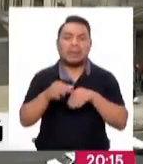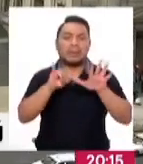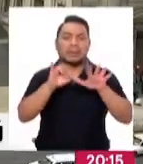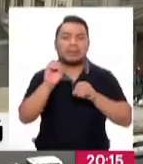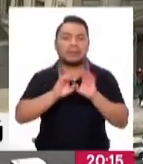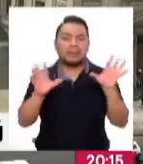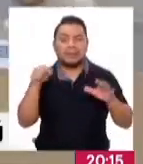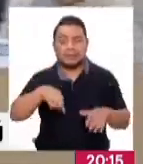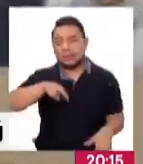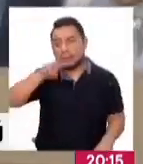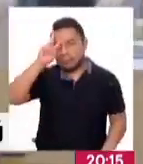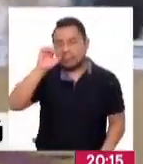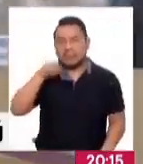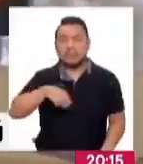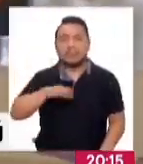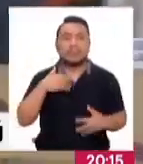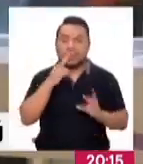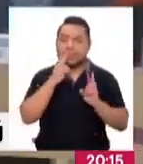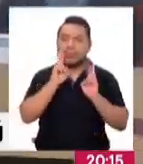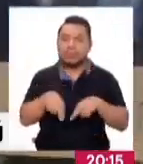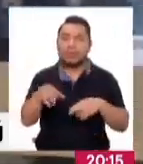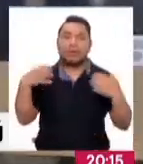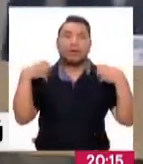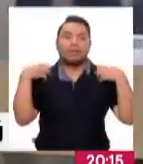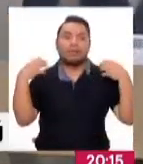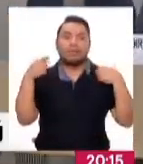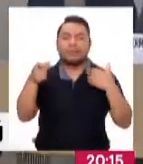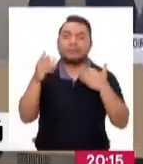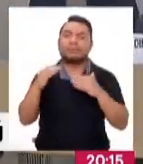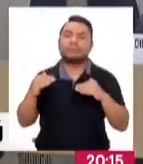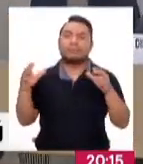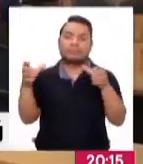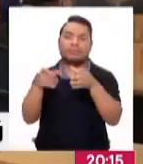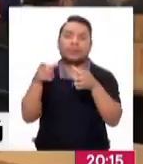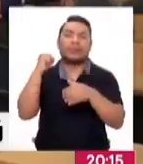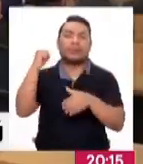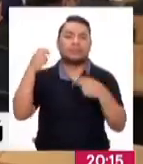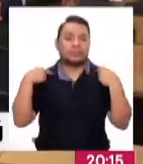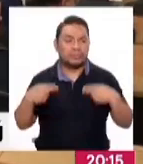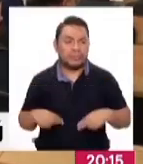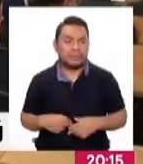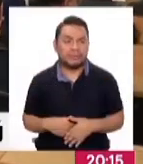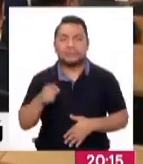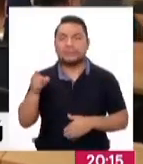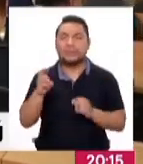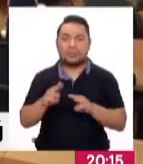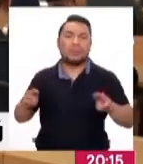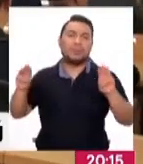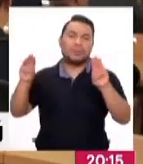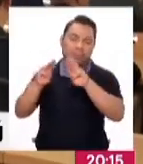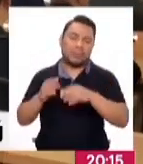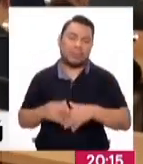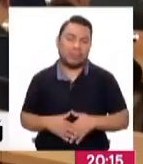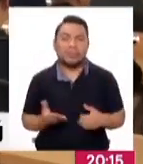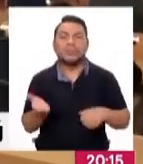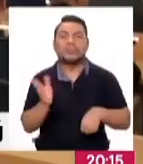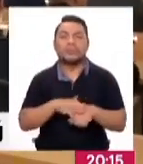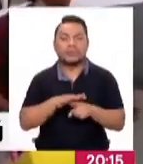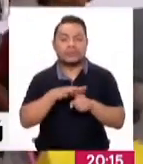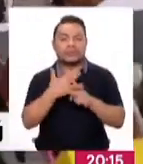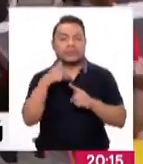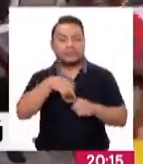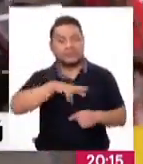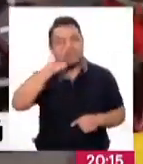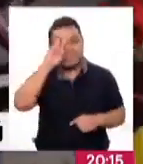el Estado peruano responderá a la oficina del Alto Comisionado sobre los Derechos Humanos de las Naciones Unidas sobre la situación del